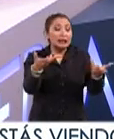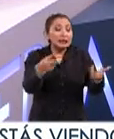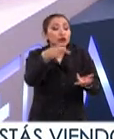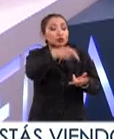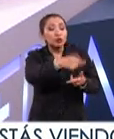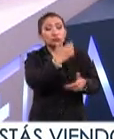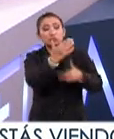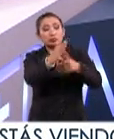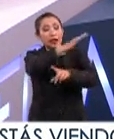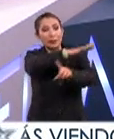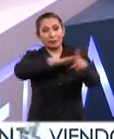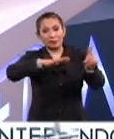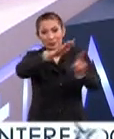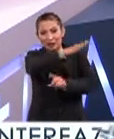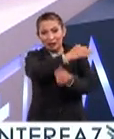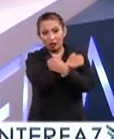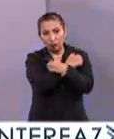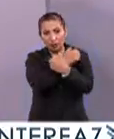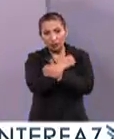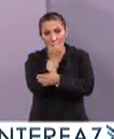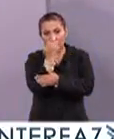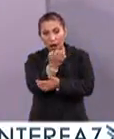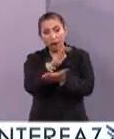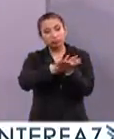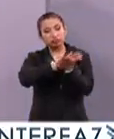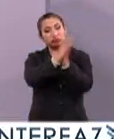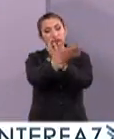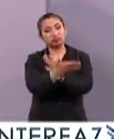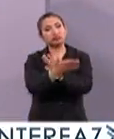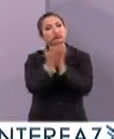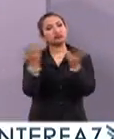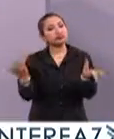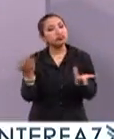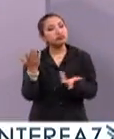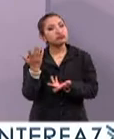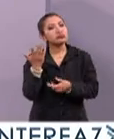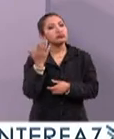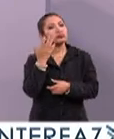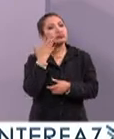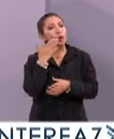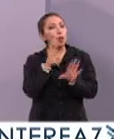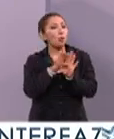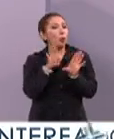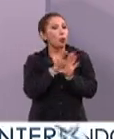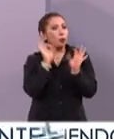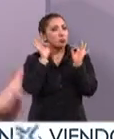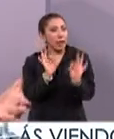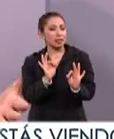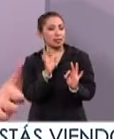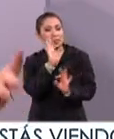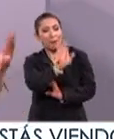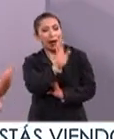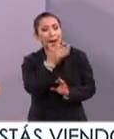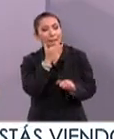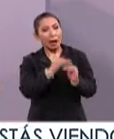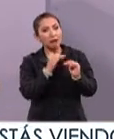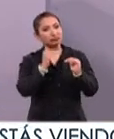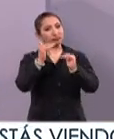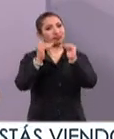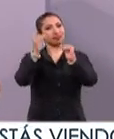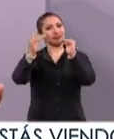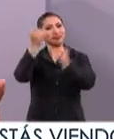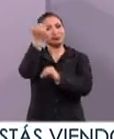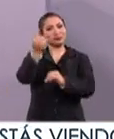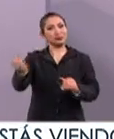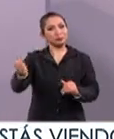que todo el ambiente educativo y escolar se vuelva pues de alguna forma adecuado para que haya este tipo